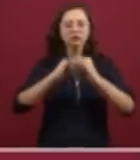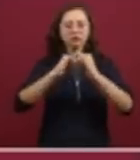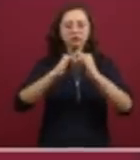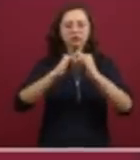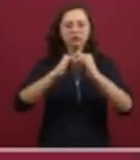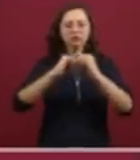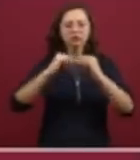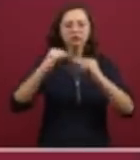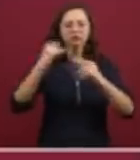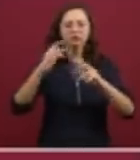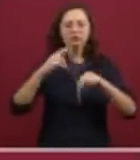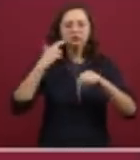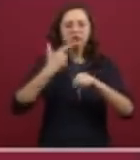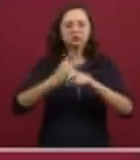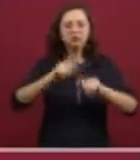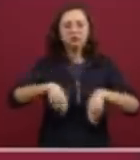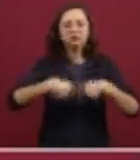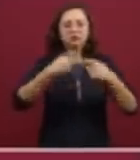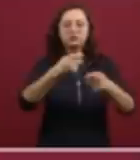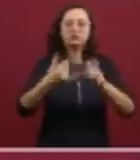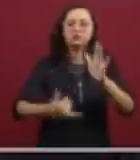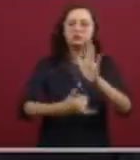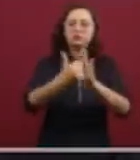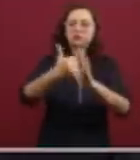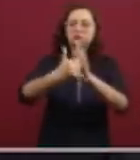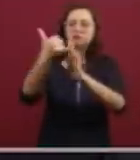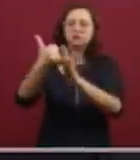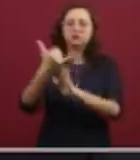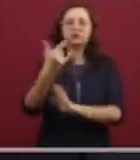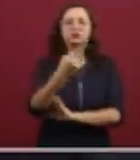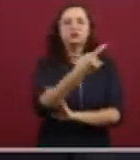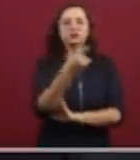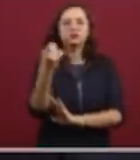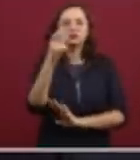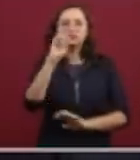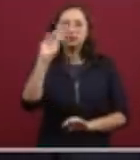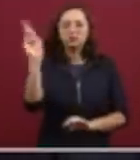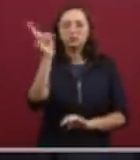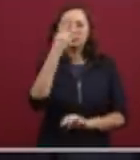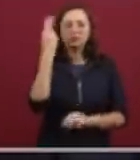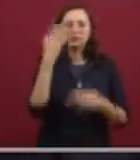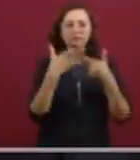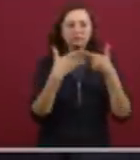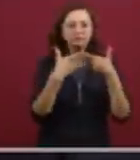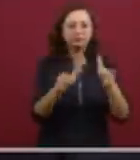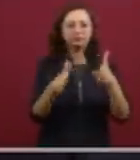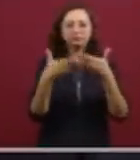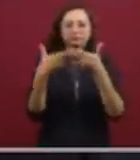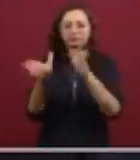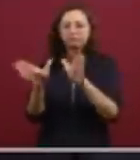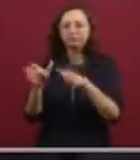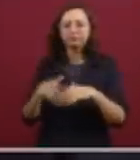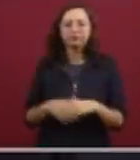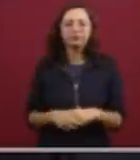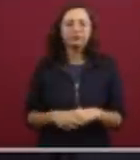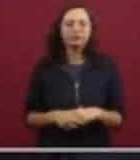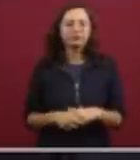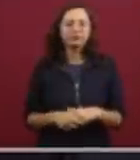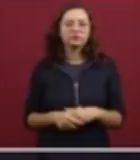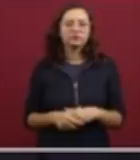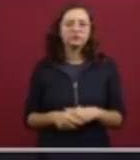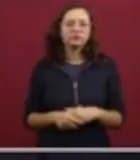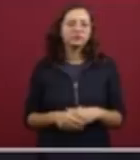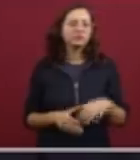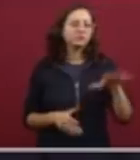públicas, 100 universidades públicas en distintas partes del